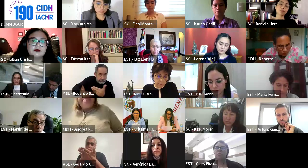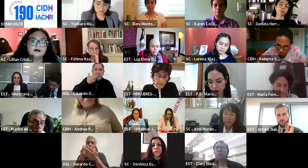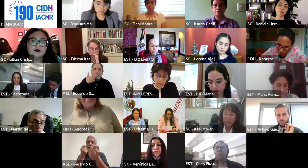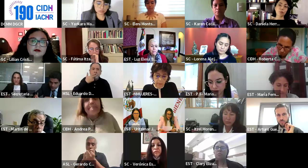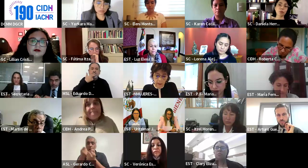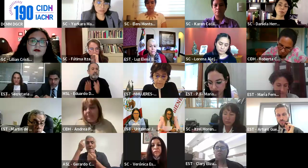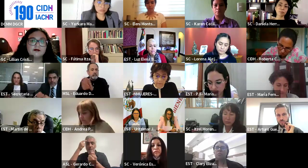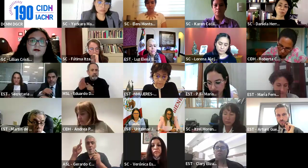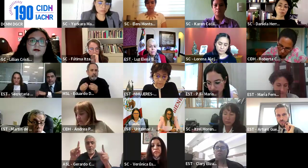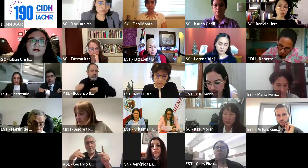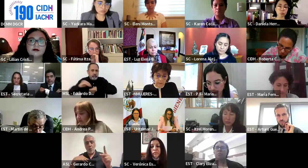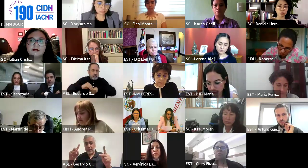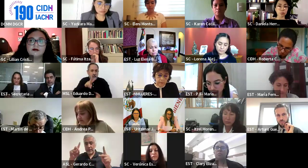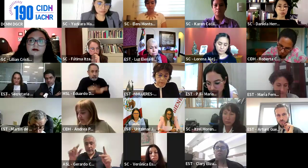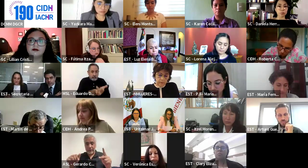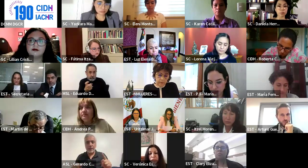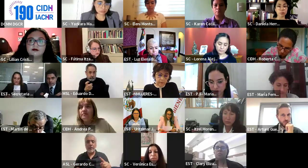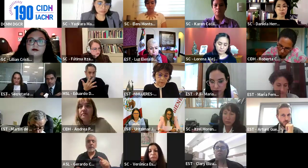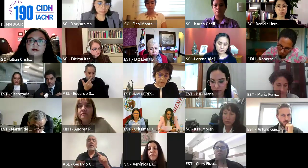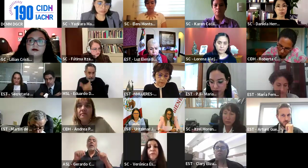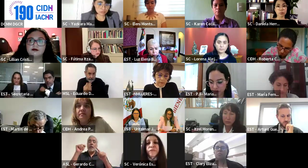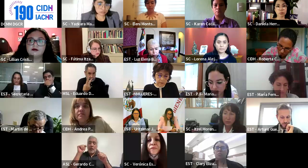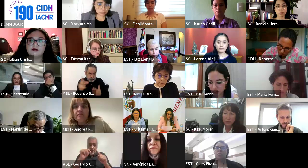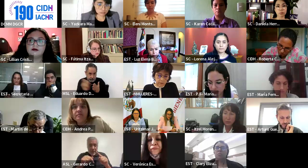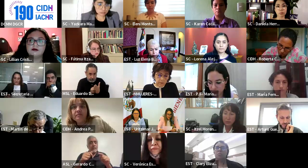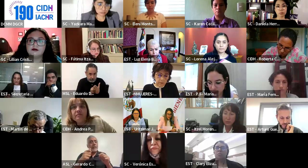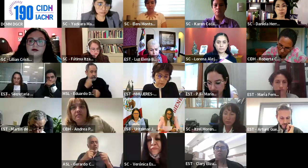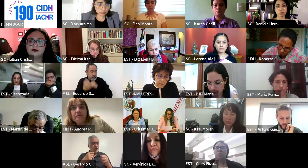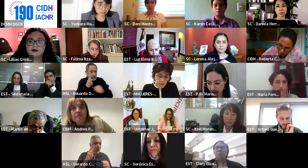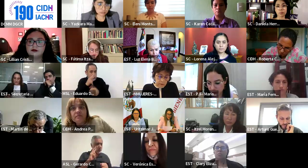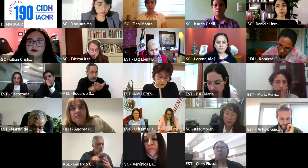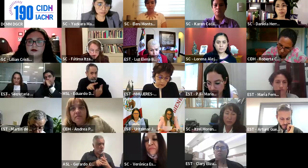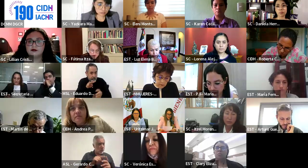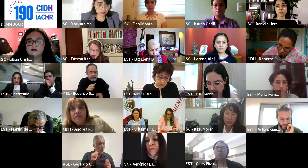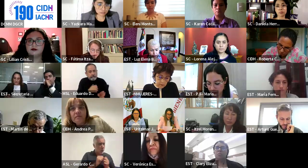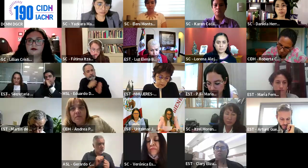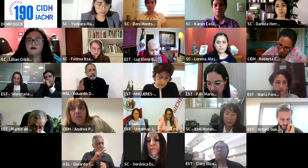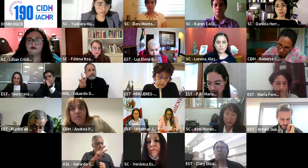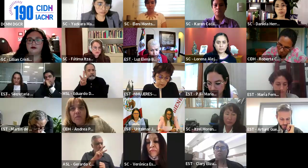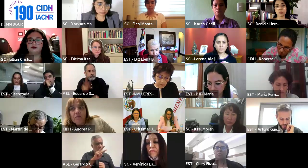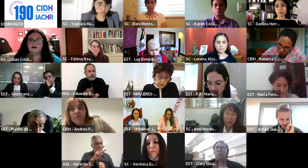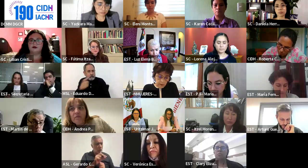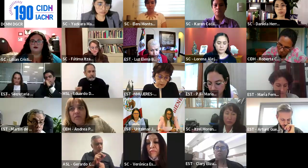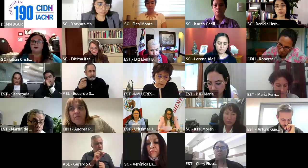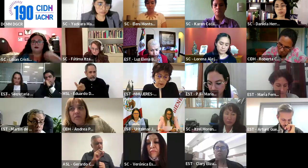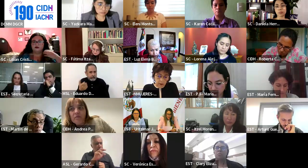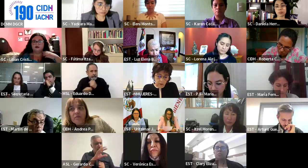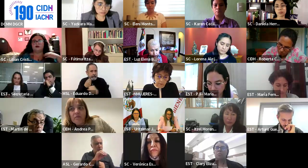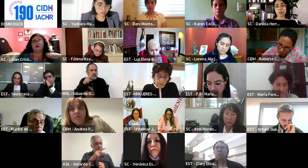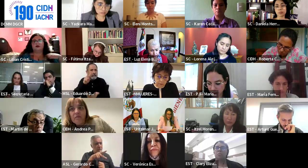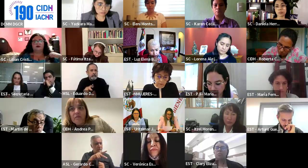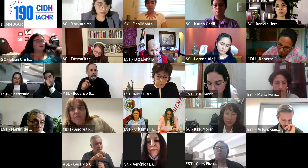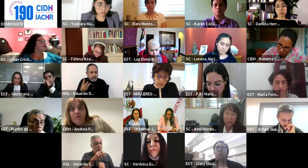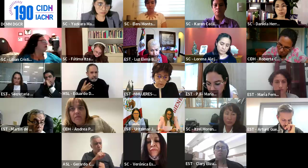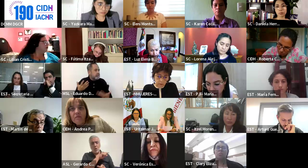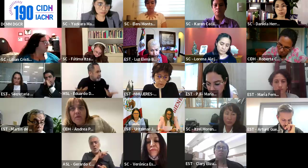significativamente, aumentando de 2.250 pesos bimestrales en 2019 a 3.100 pesos en 2024, contribuyendo